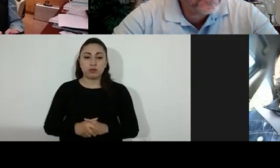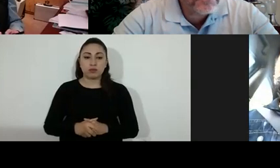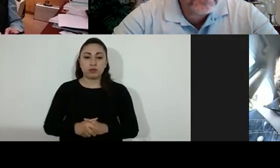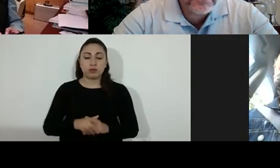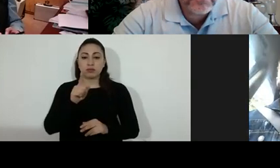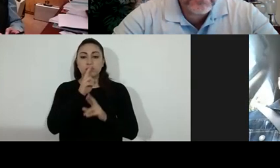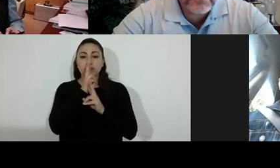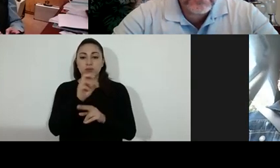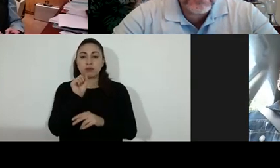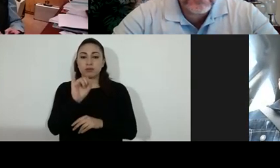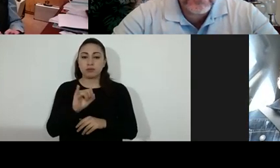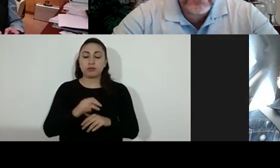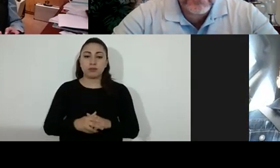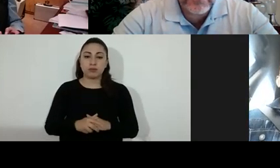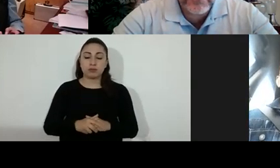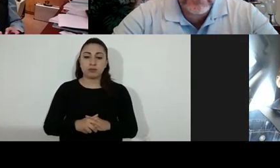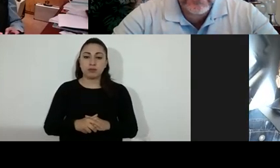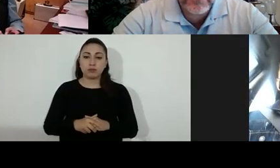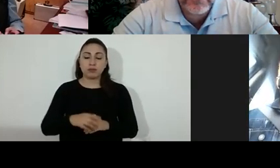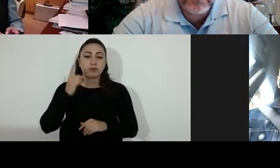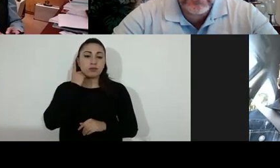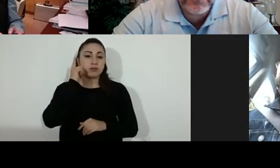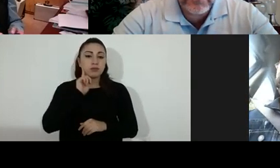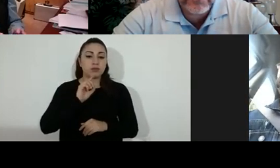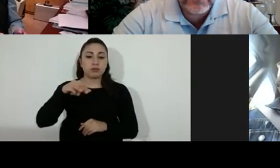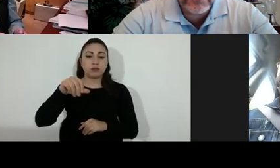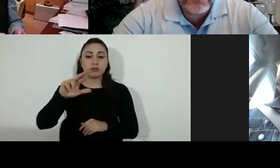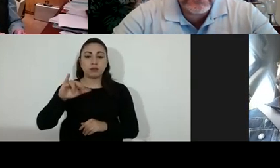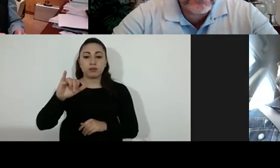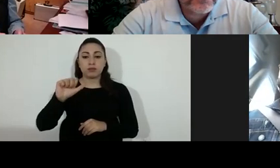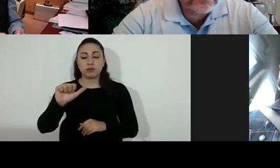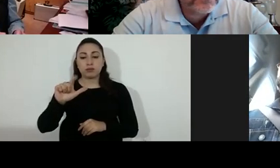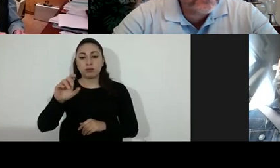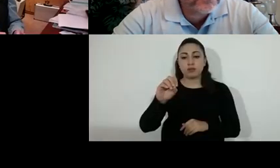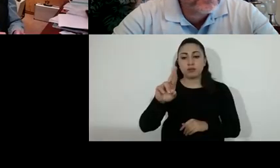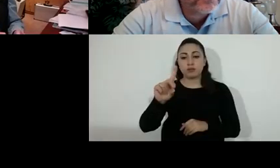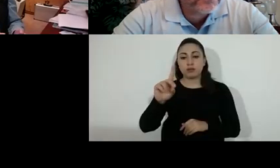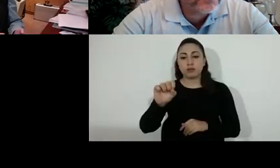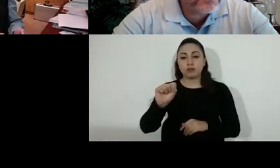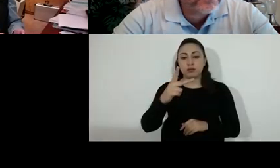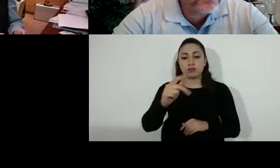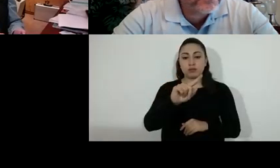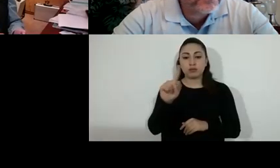Paula Castillo, a favor. Diputada María de Lourdes Paz Reyes.